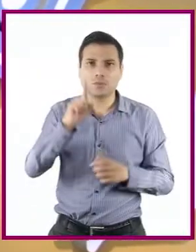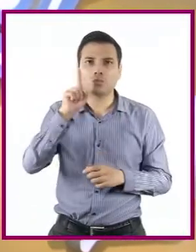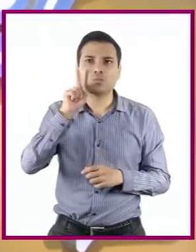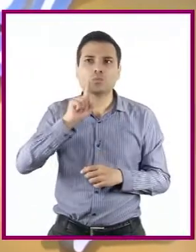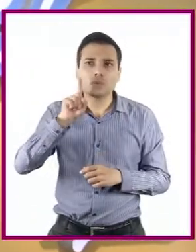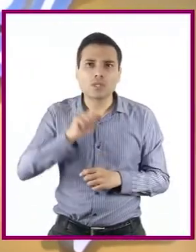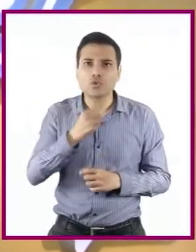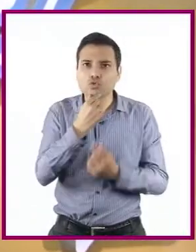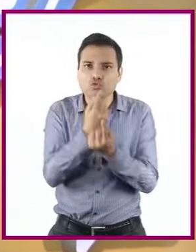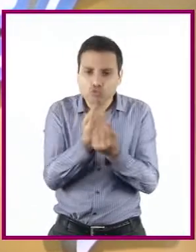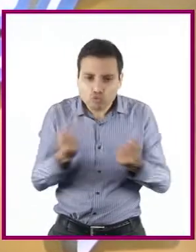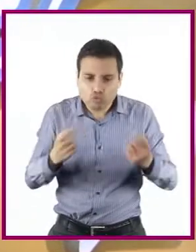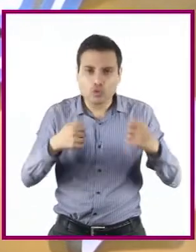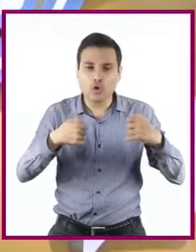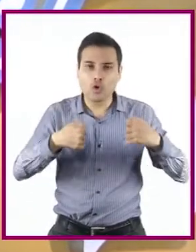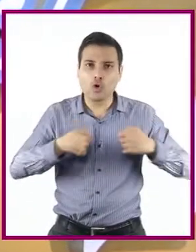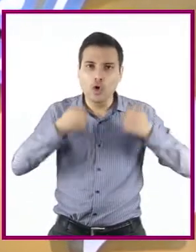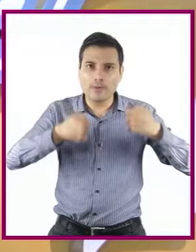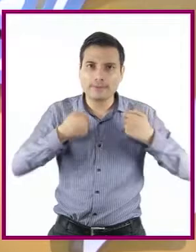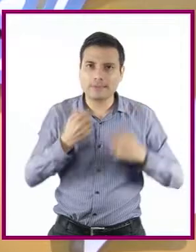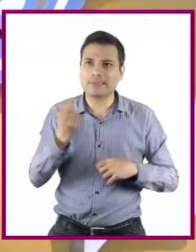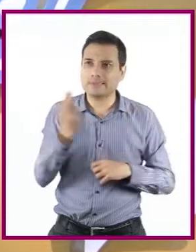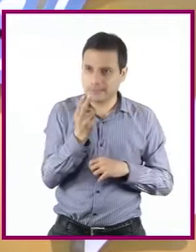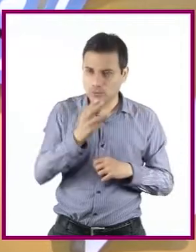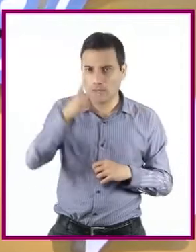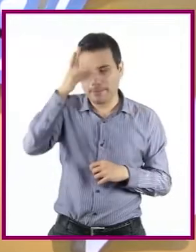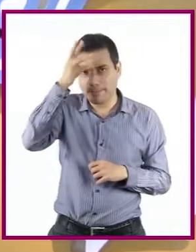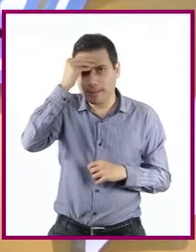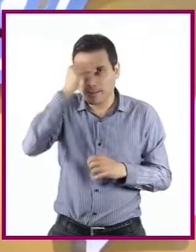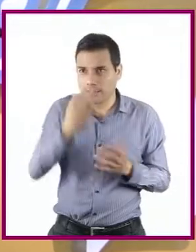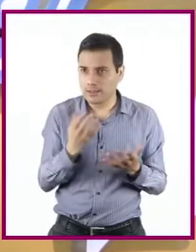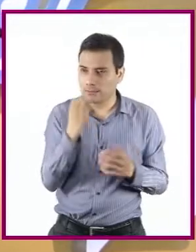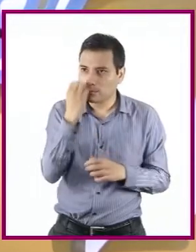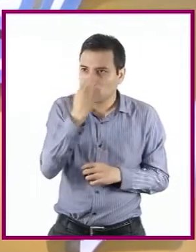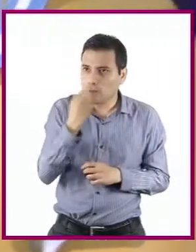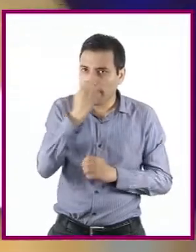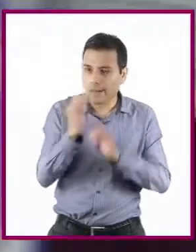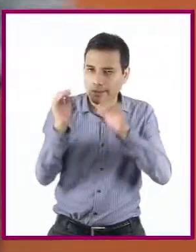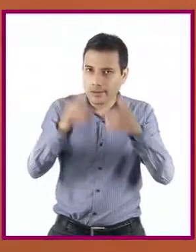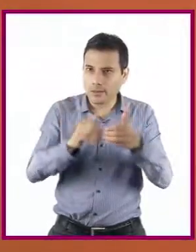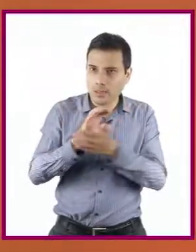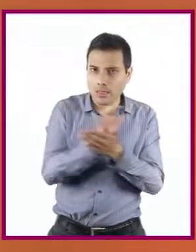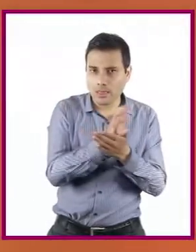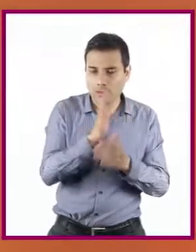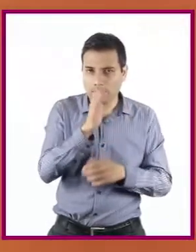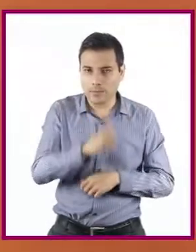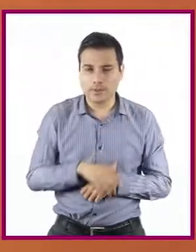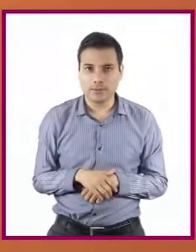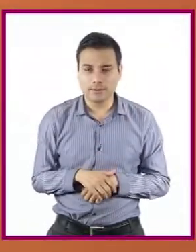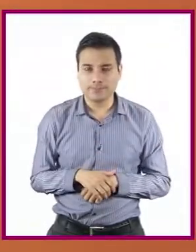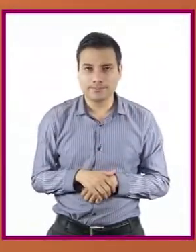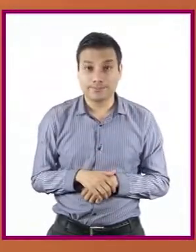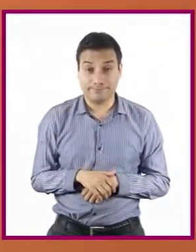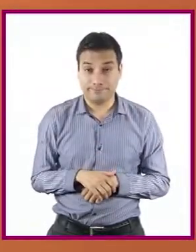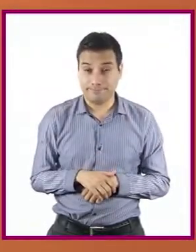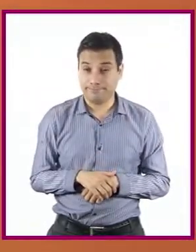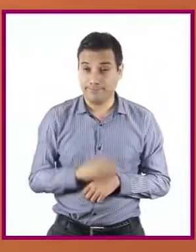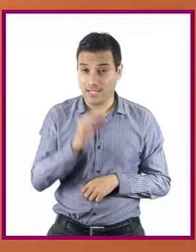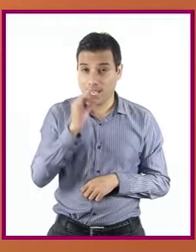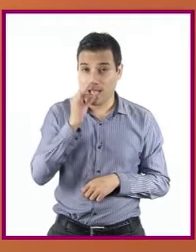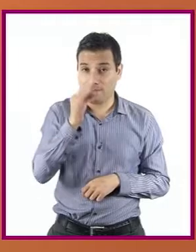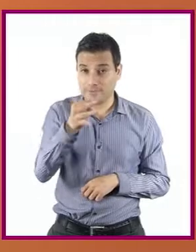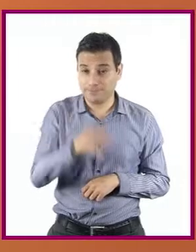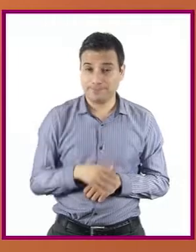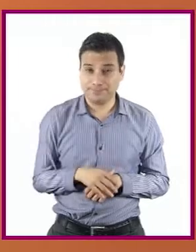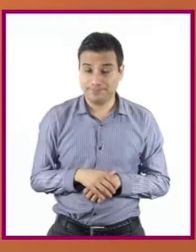niños y adolescentes deben aprender a vivir libres y sin ser discriminadas o discriminados. Es importante señalar que el hecho de